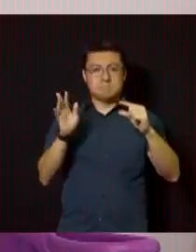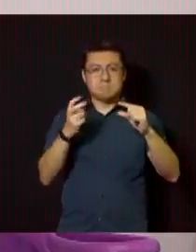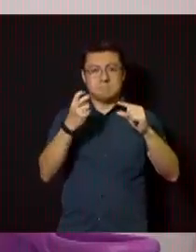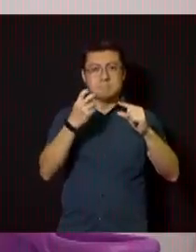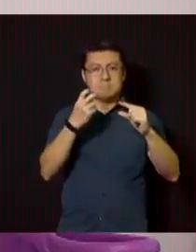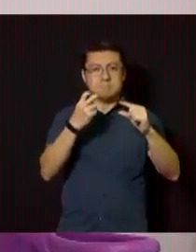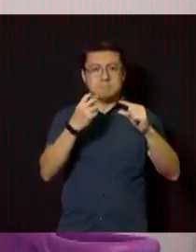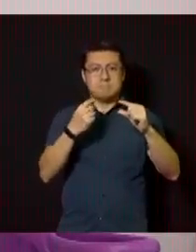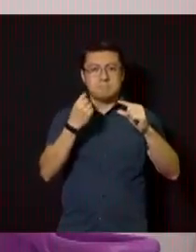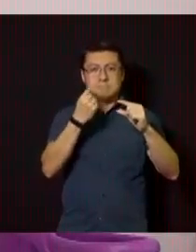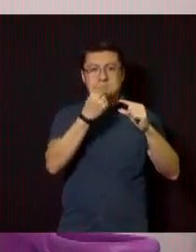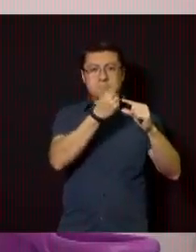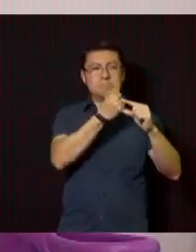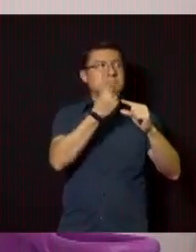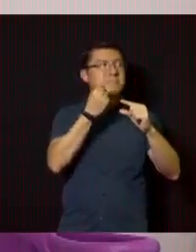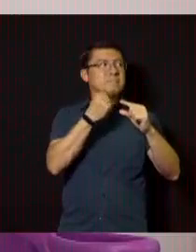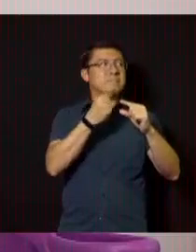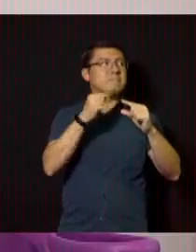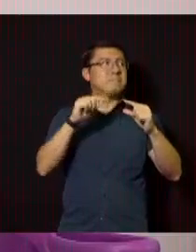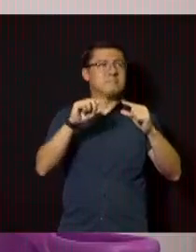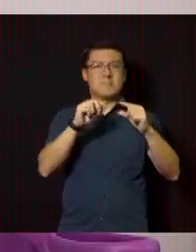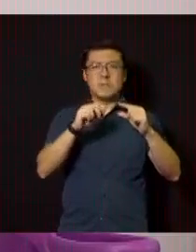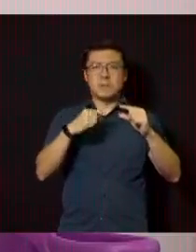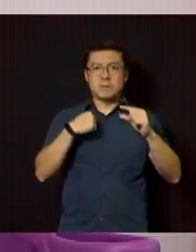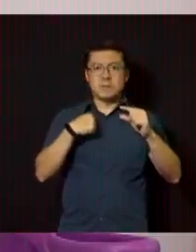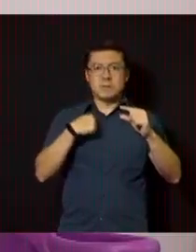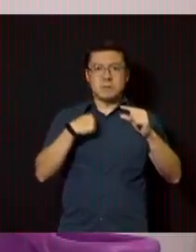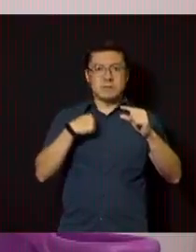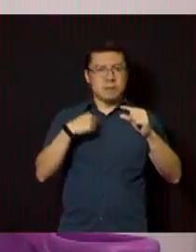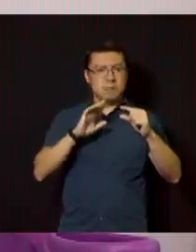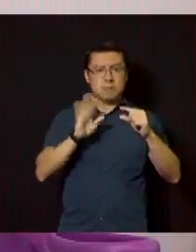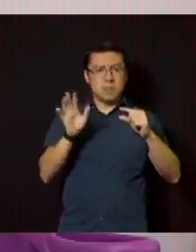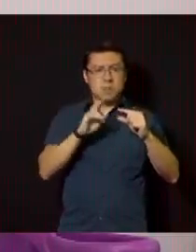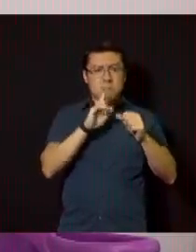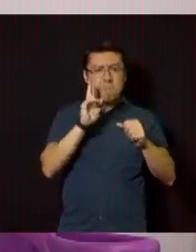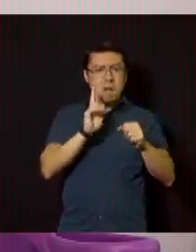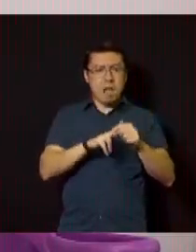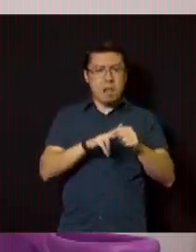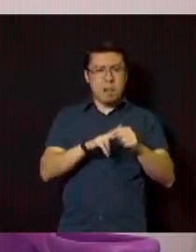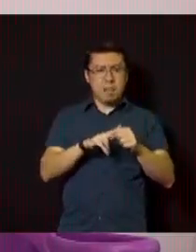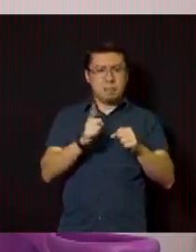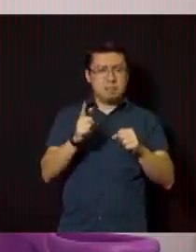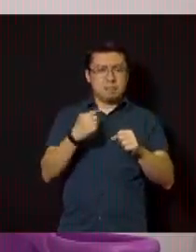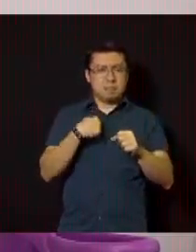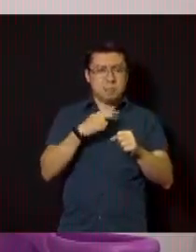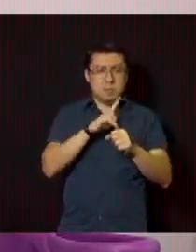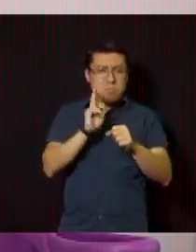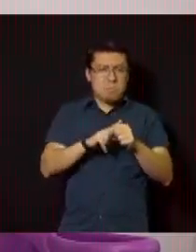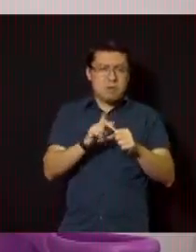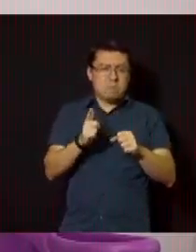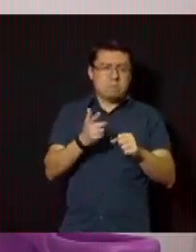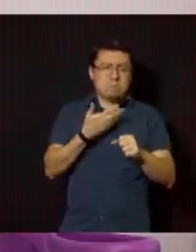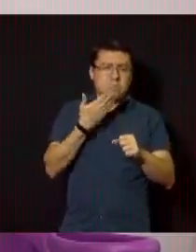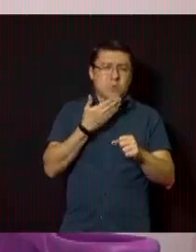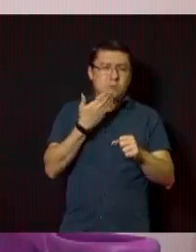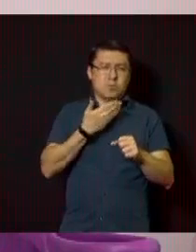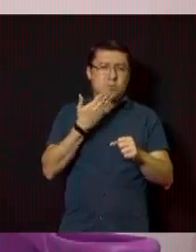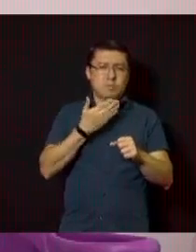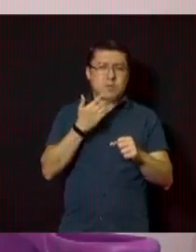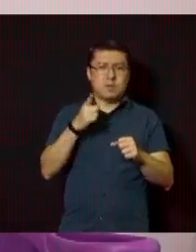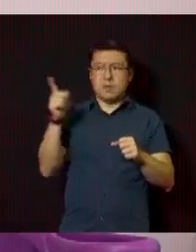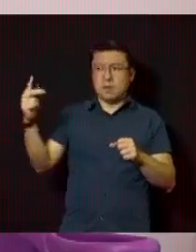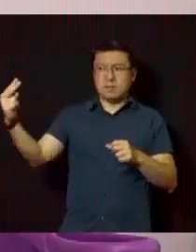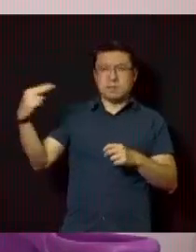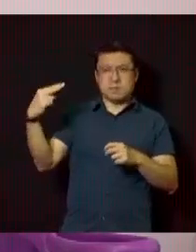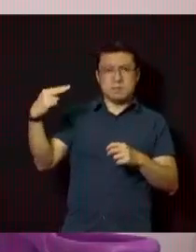me aplico mi brillo y empiezo a hacer eso. Cuando yo hago esto, lo cual lo hice sin ninguna intención, se los puedo jurar, ¿sí? Ella voltea y me dice,